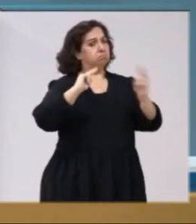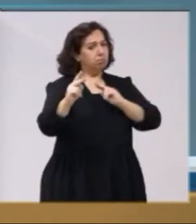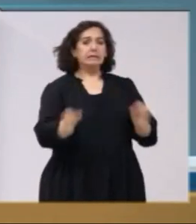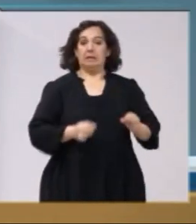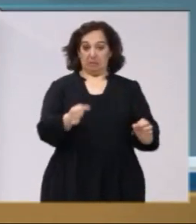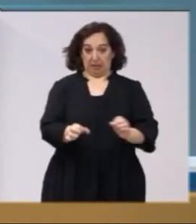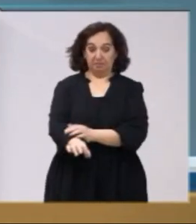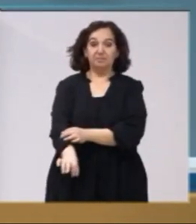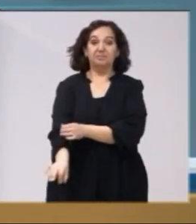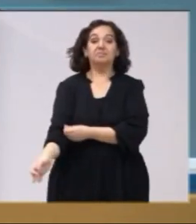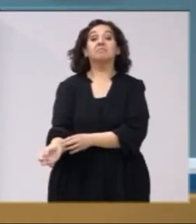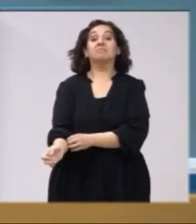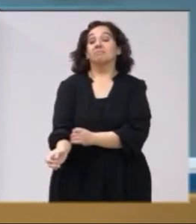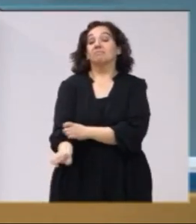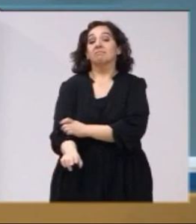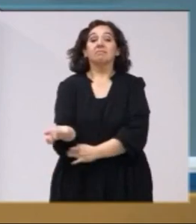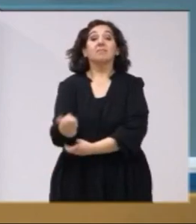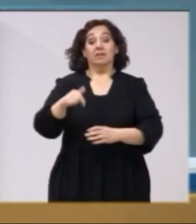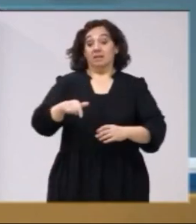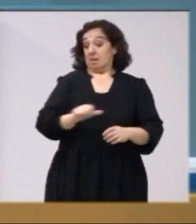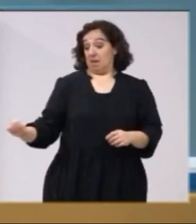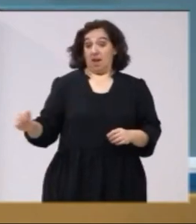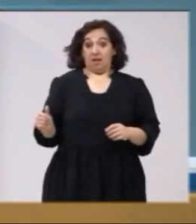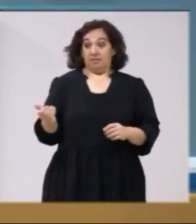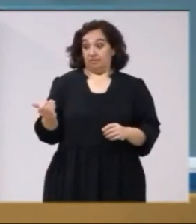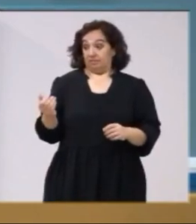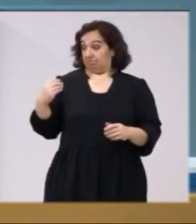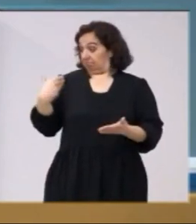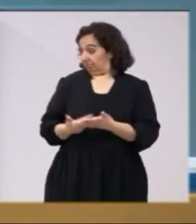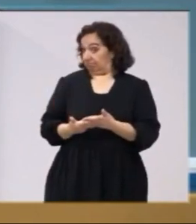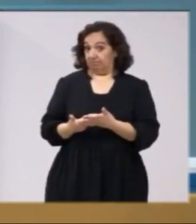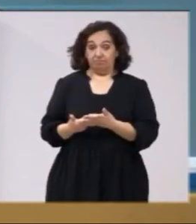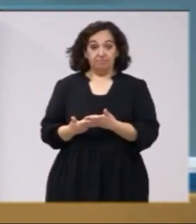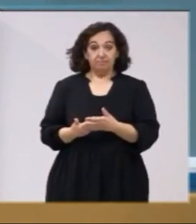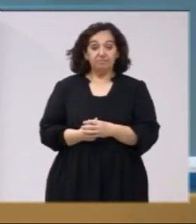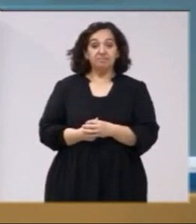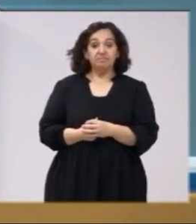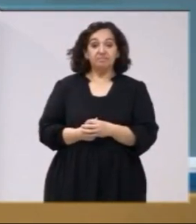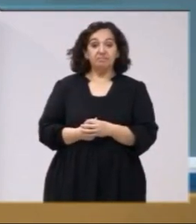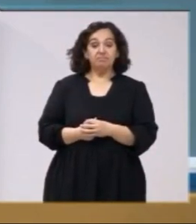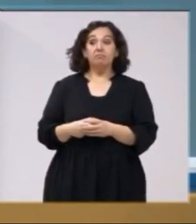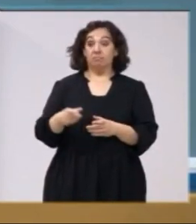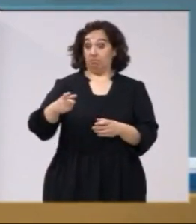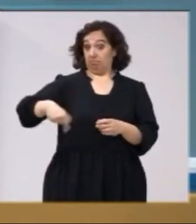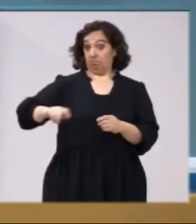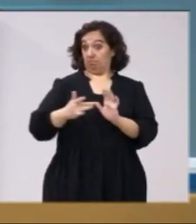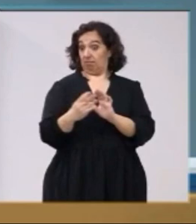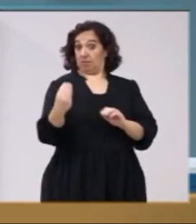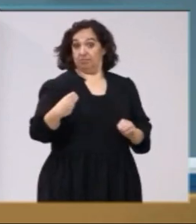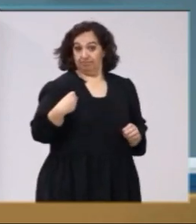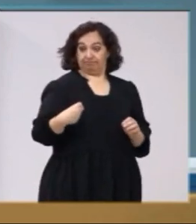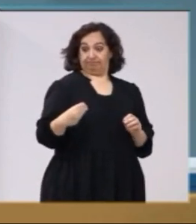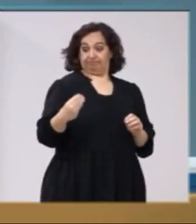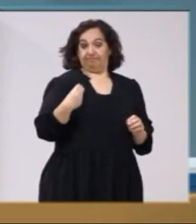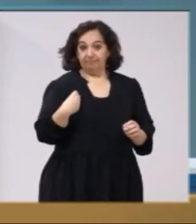siempre. Esta semana, pues, me habéis estado preguntando